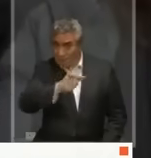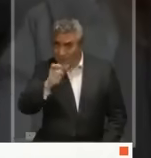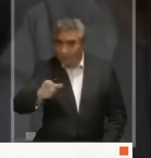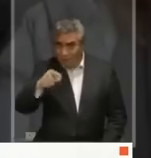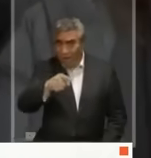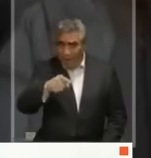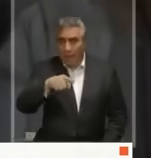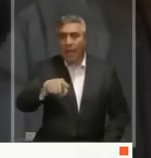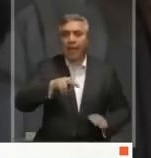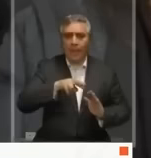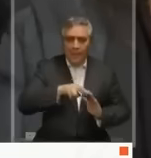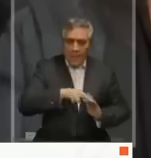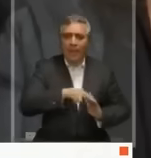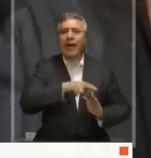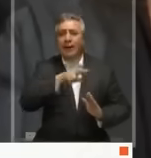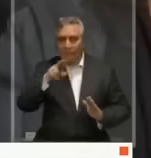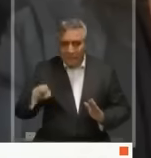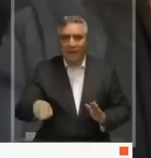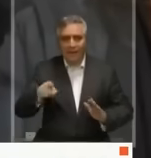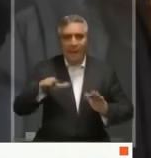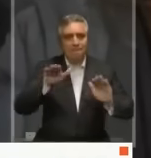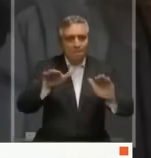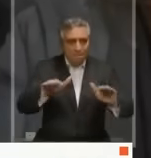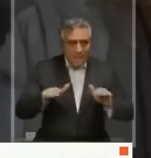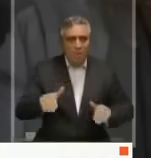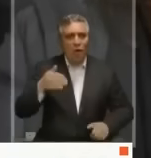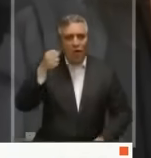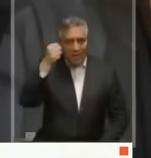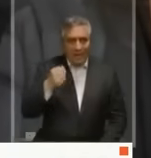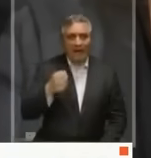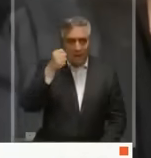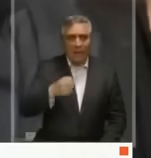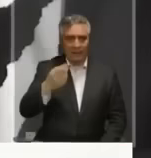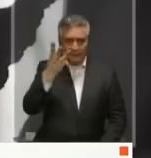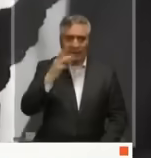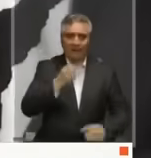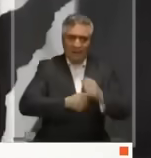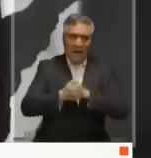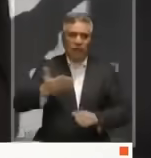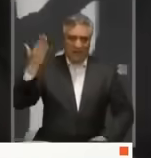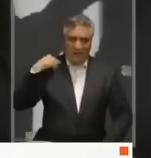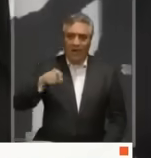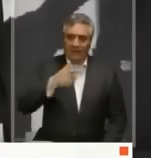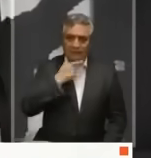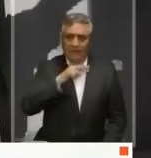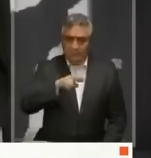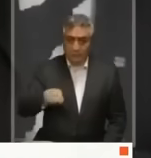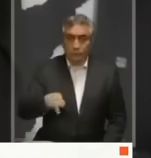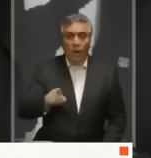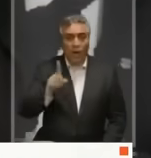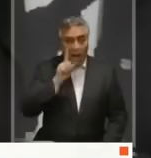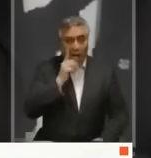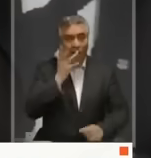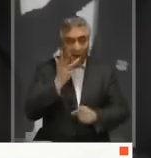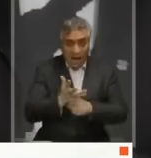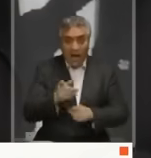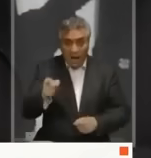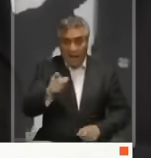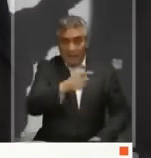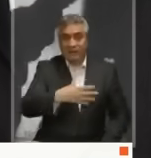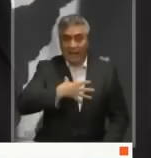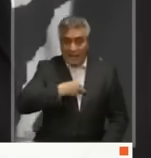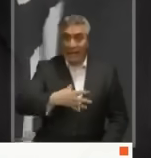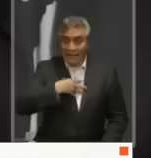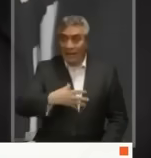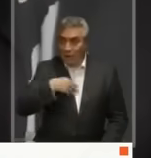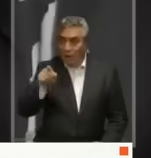repetiría los mismos crímenes que cometieron hace 30 años. Hay varios hijos de torturadores ahí adentro